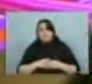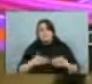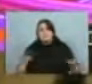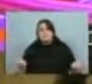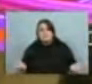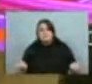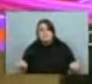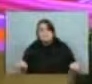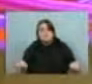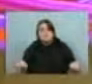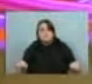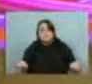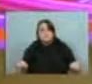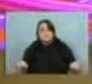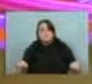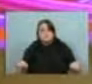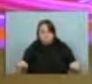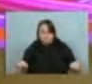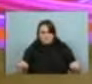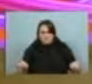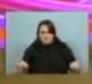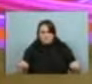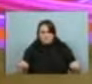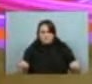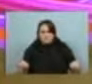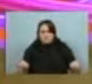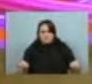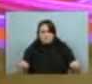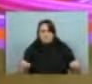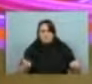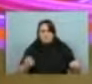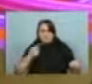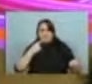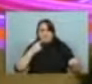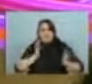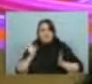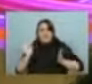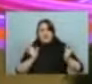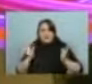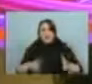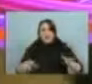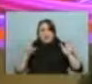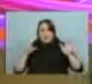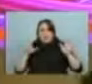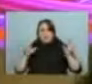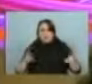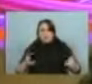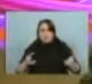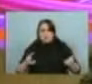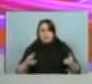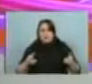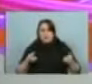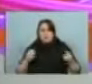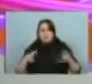de un travesaño. Que me salvó. Arquero con suerte, me dicen. ¿Cómo dicen? Arquero con suerte. ¿Por qué? Porque dicen que me salvó el